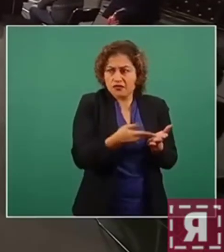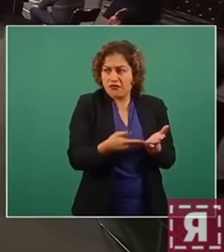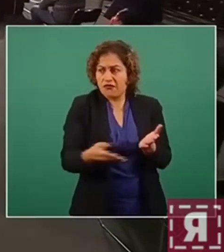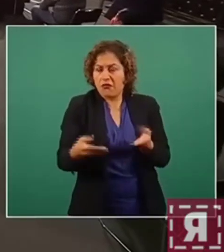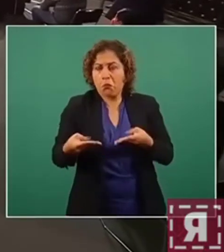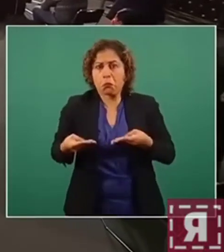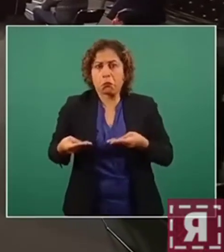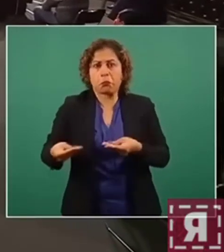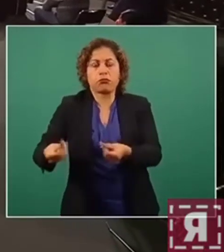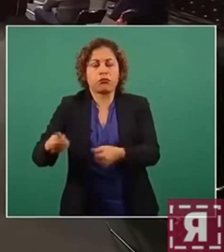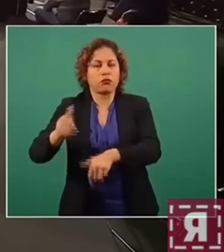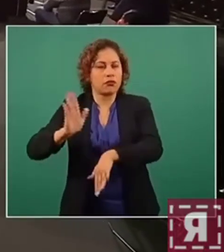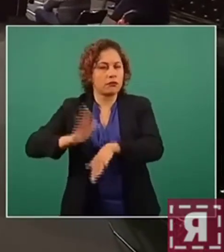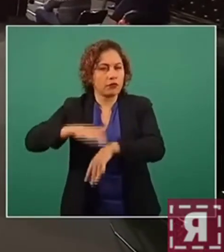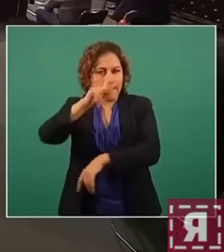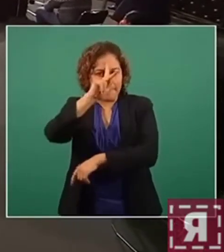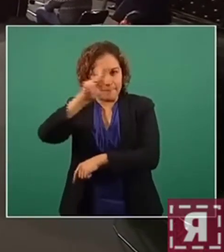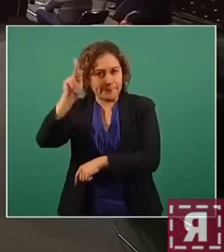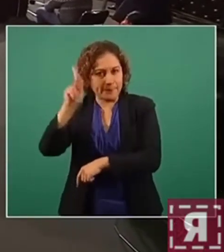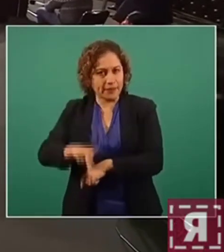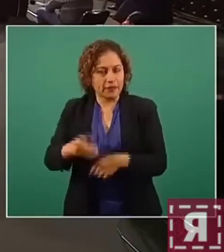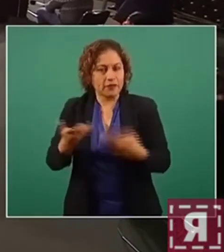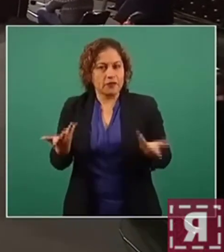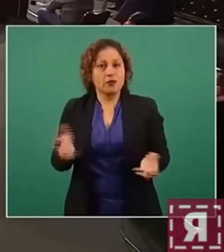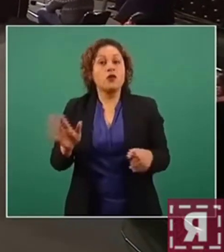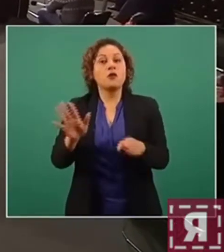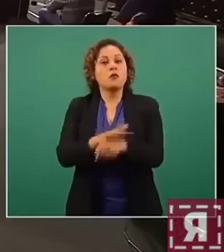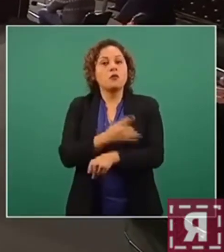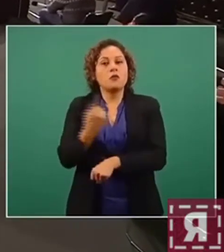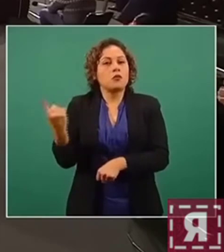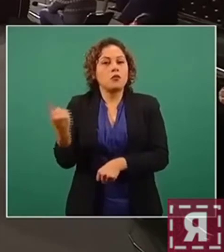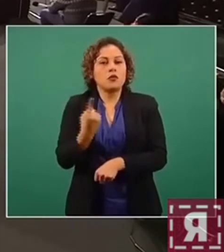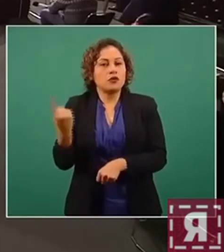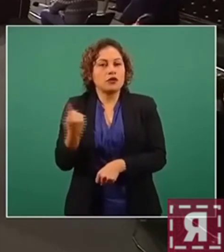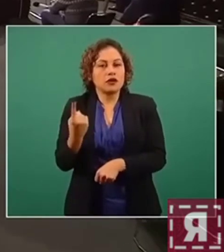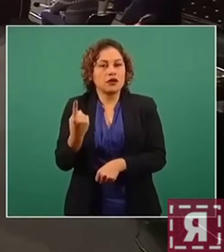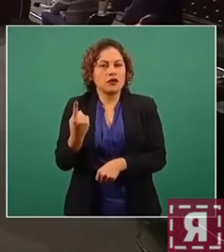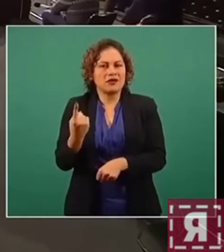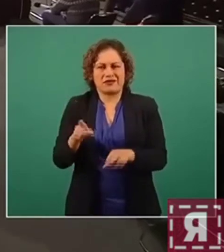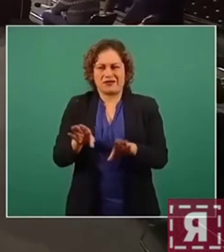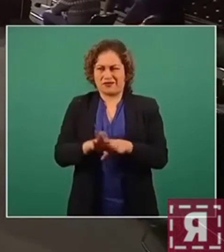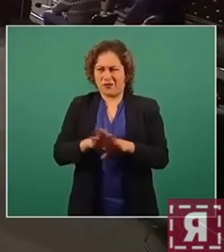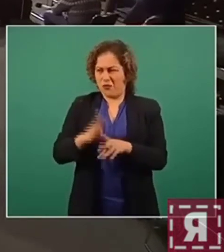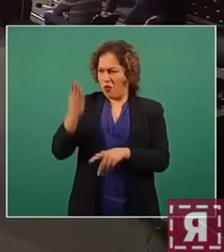¿Por qué el empecinamiento en hacer ahí el aeropuerto?